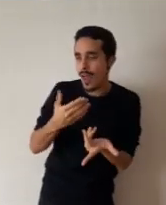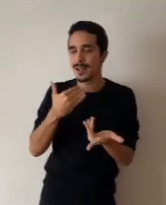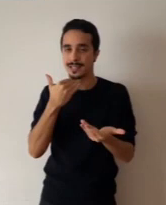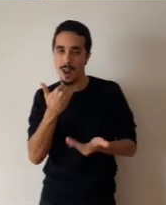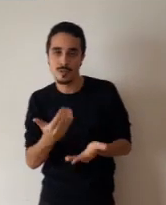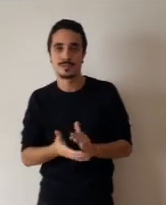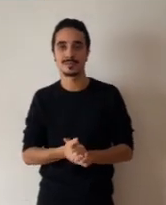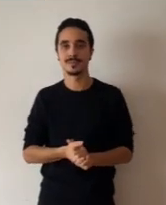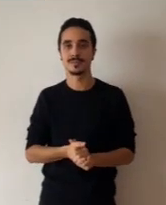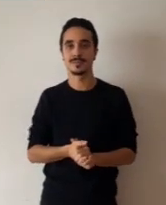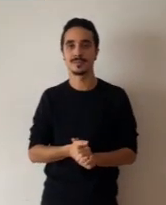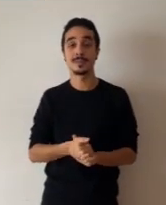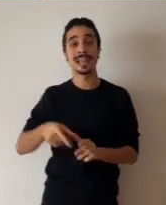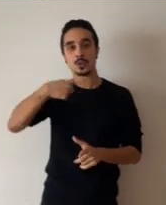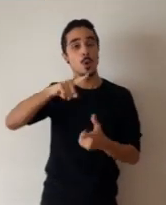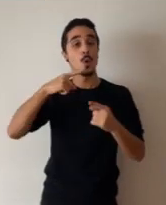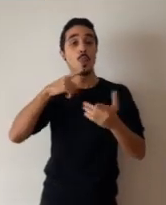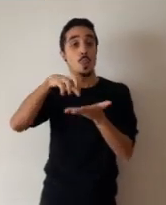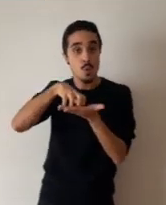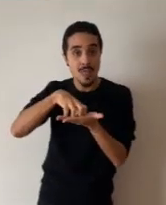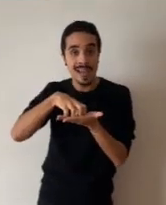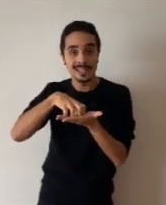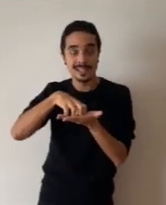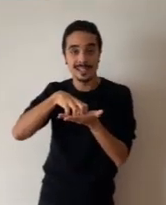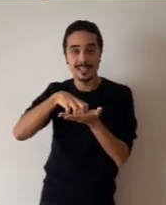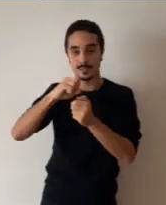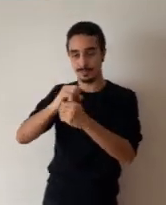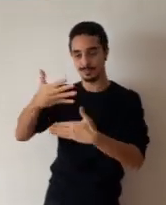resolver las dudas. Esto de que enviéis las dudas